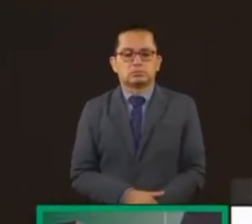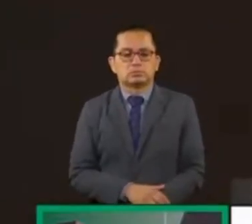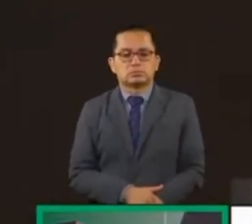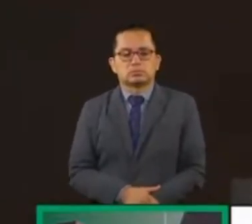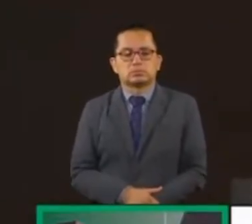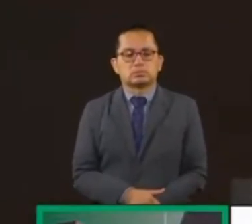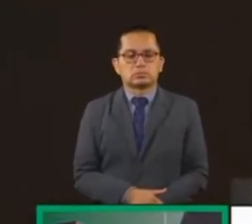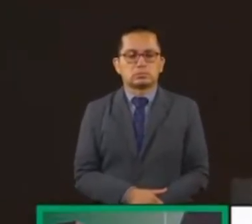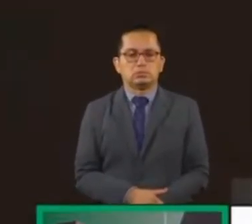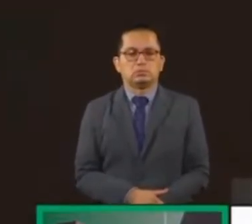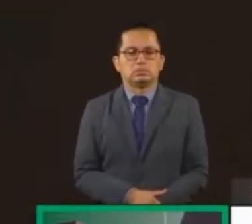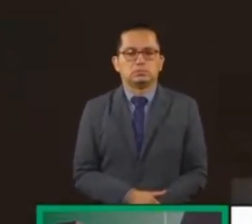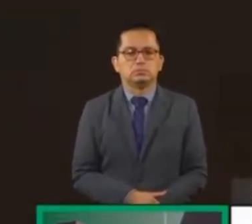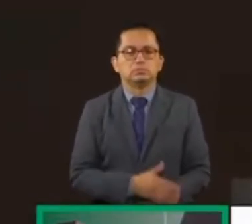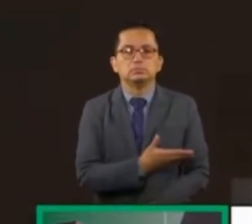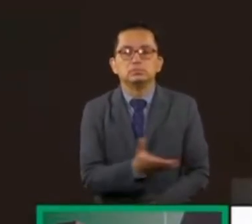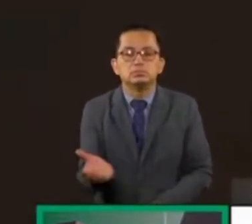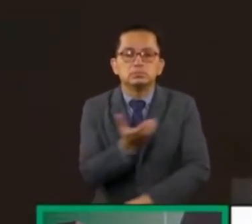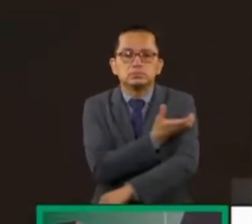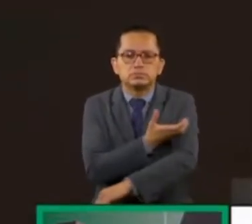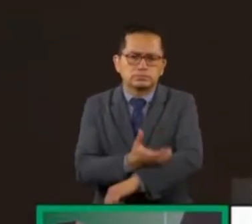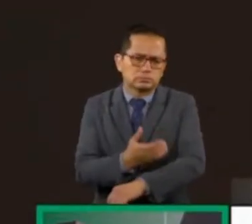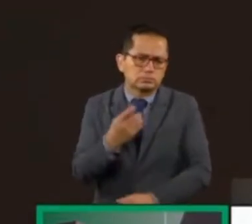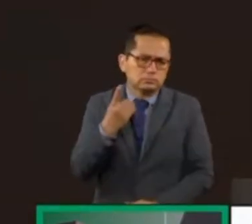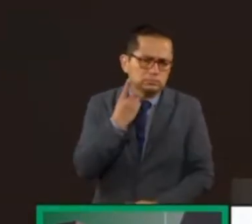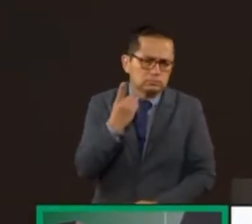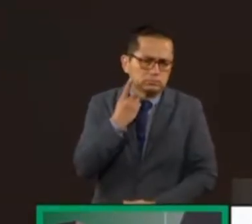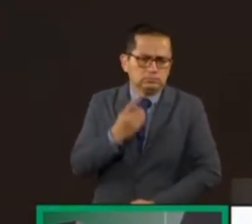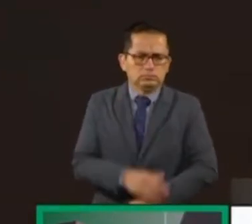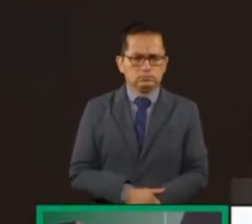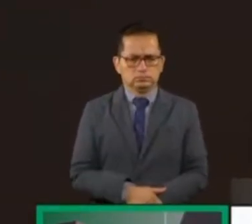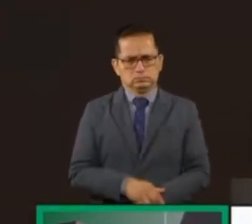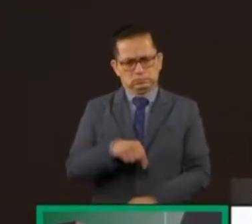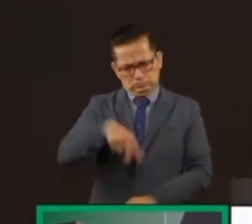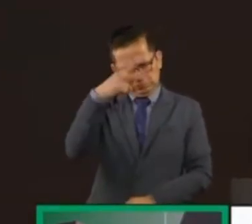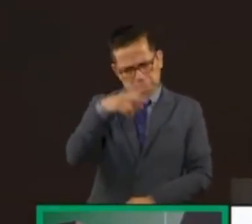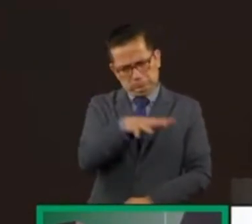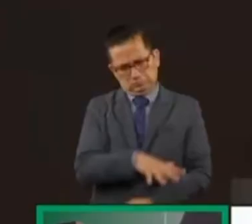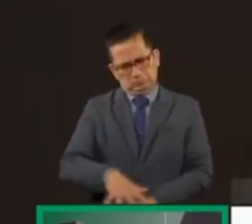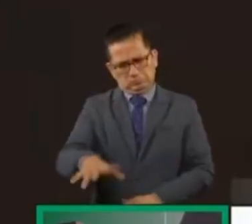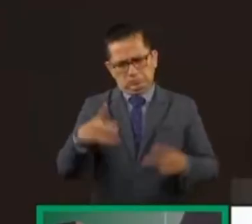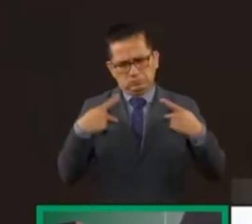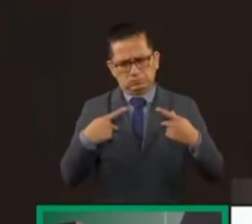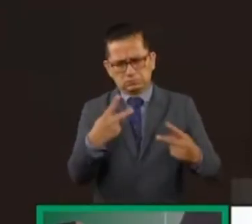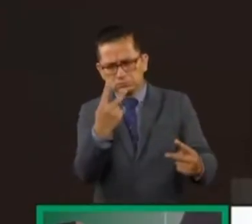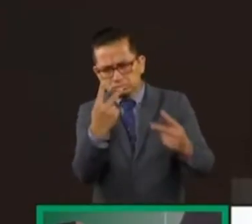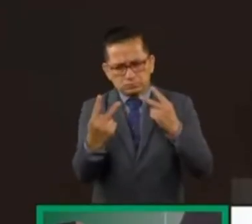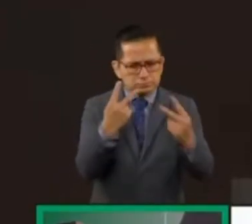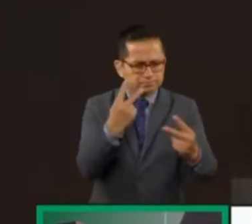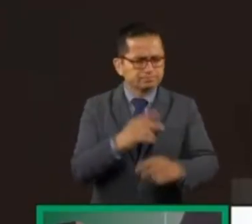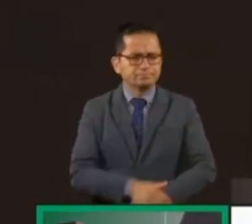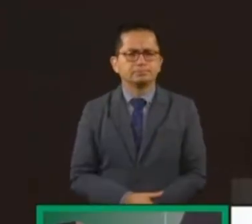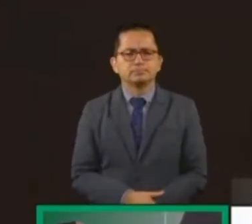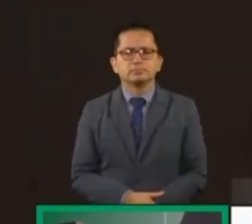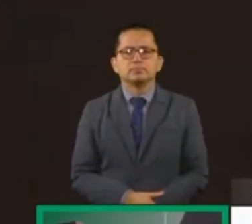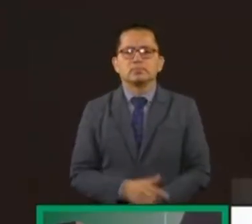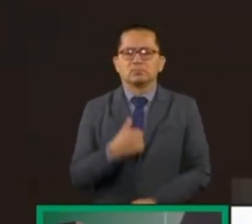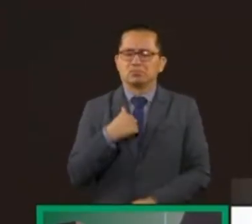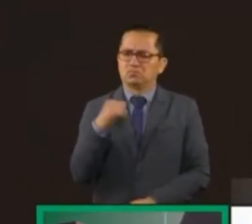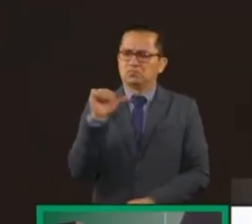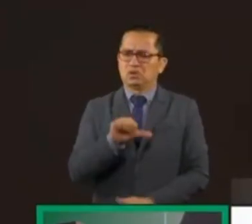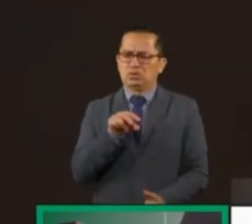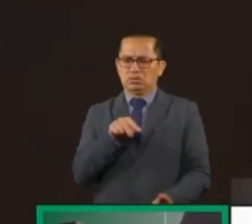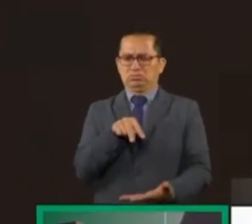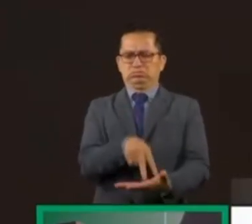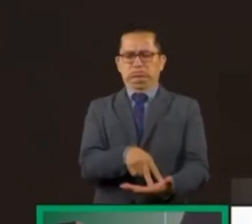Compañeras y compañeros legisladores, pueblo de México, hoy subo a esta tribuna con profunda preocupación. Lo que